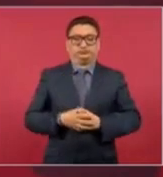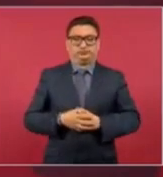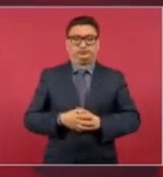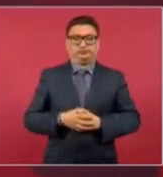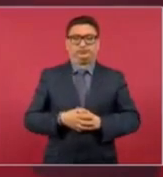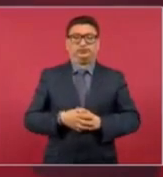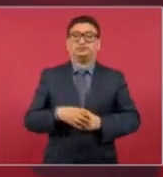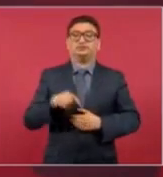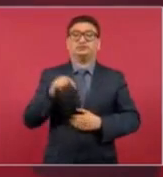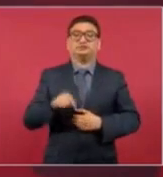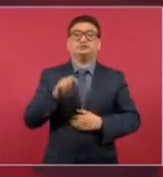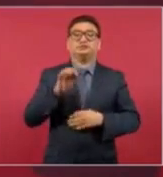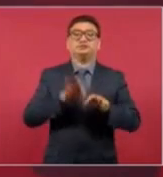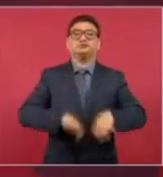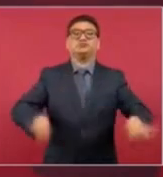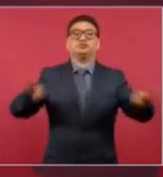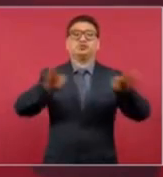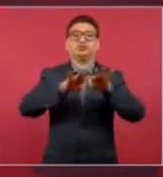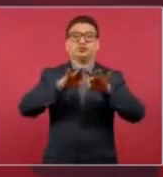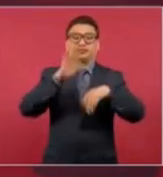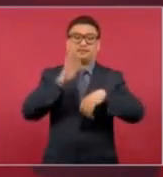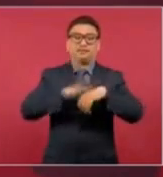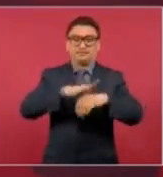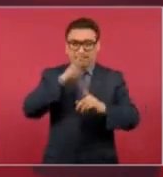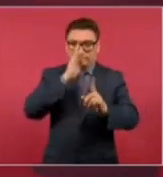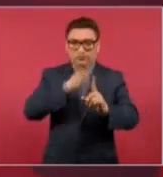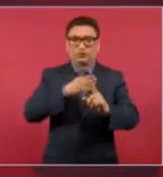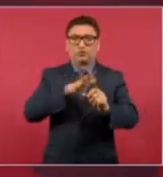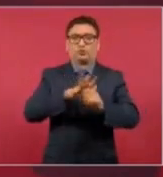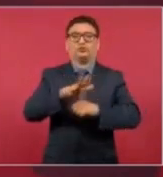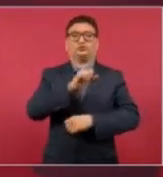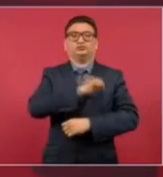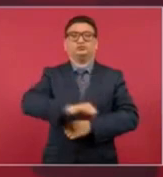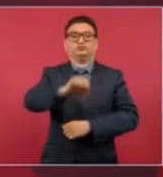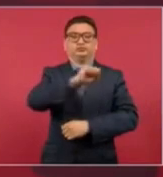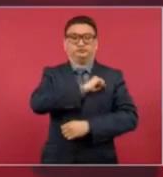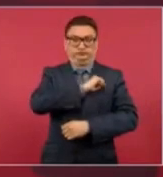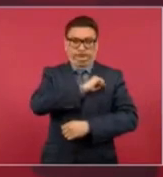Aquí tiene que ponerse por delante la salud,